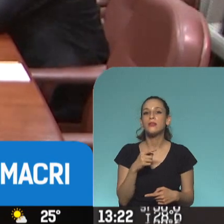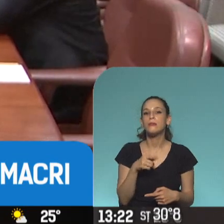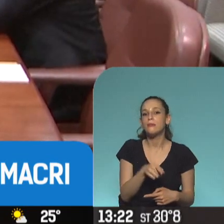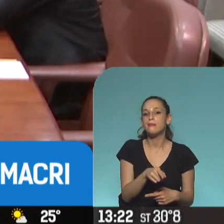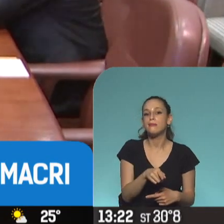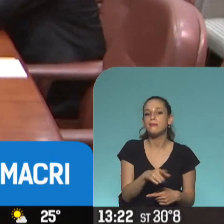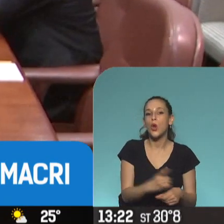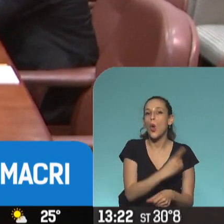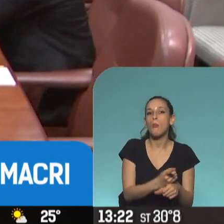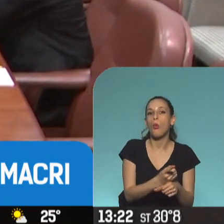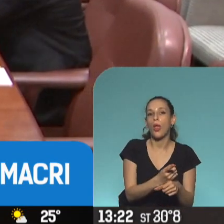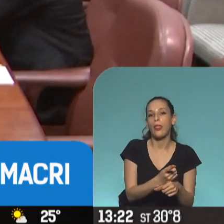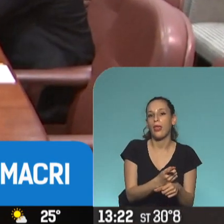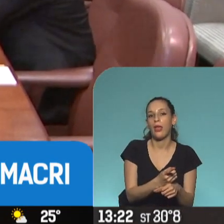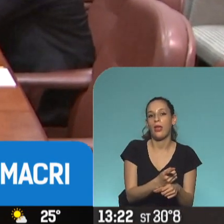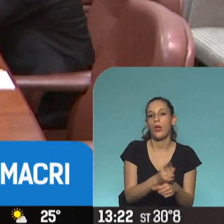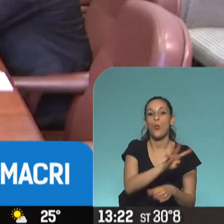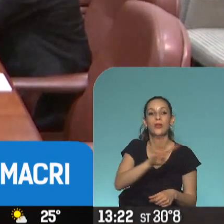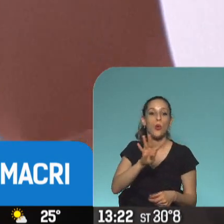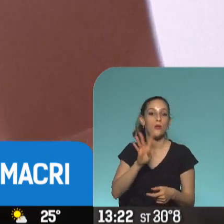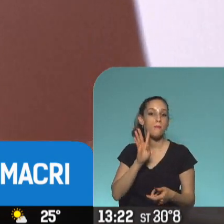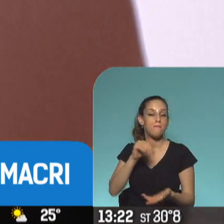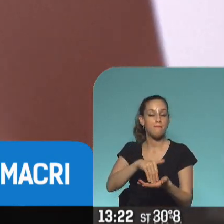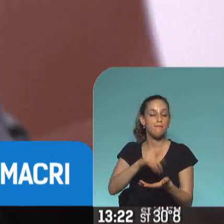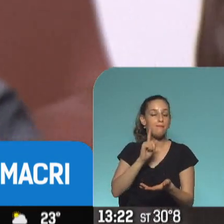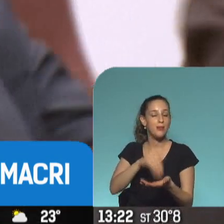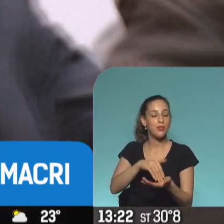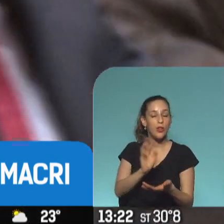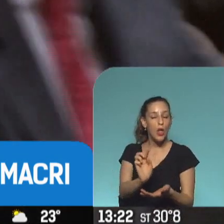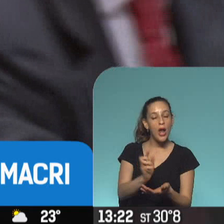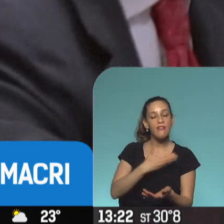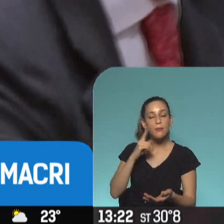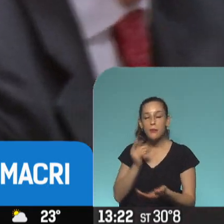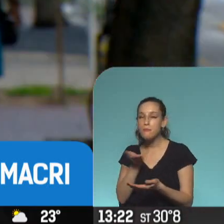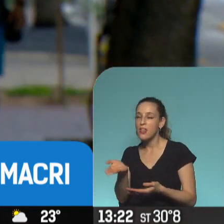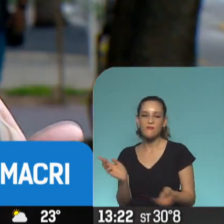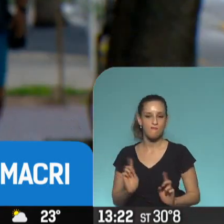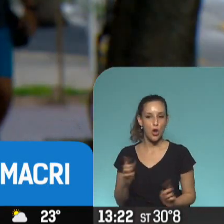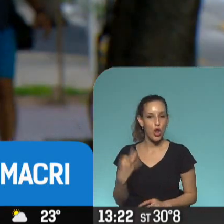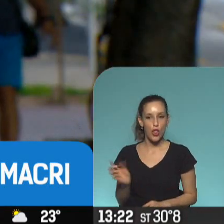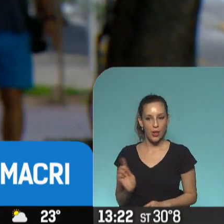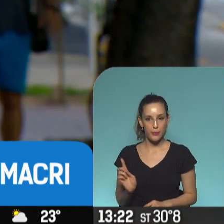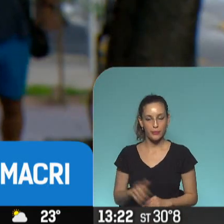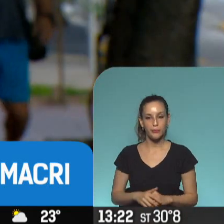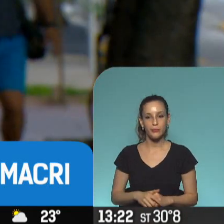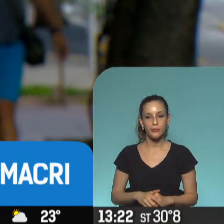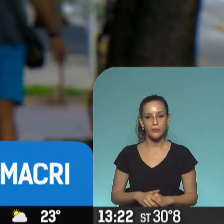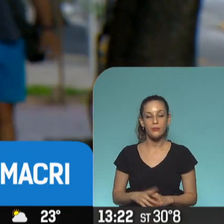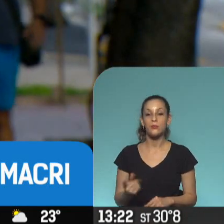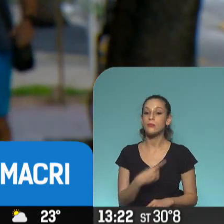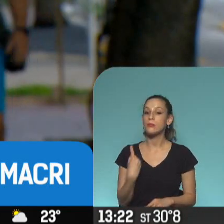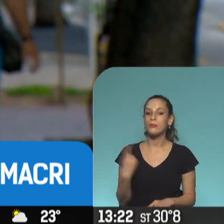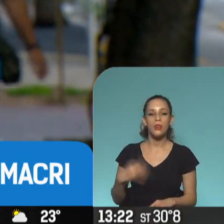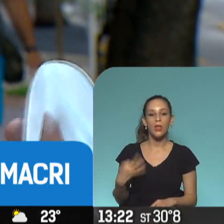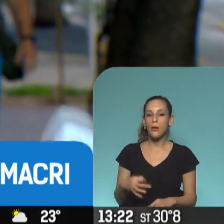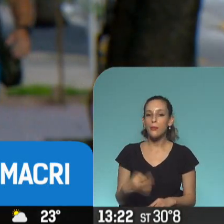el crédito de los 44 mil millones de dólares al Fondo Monetario. Nosotros deberíamos llevar al plano de la discusión